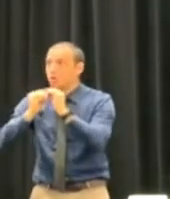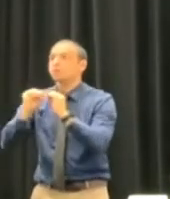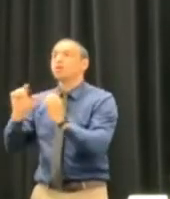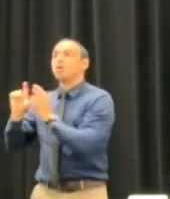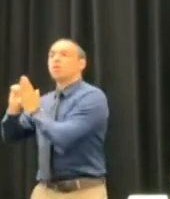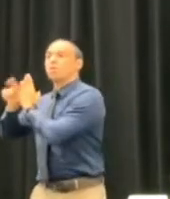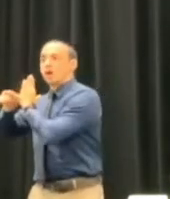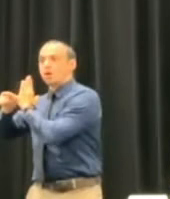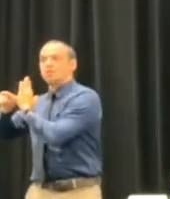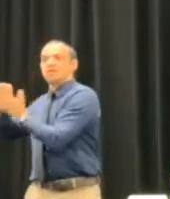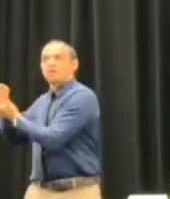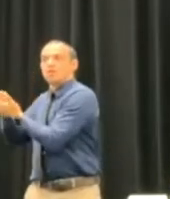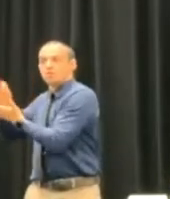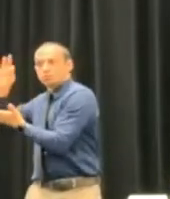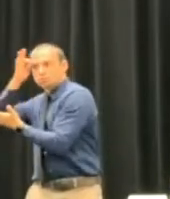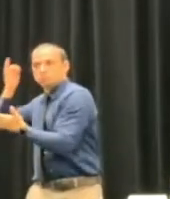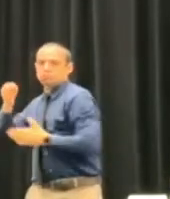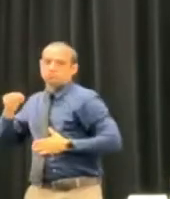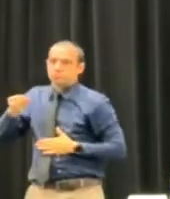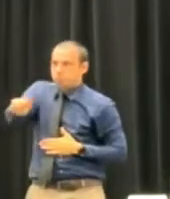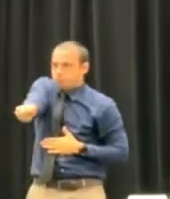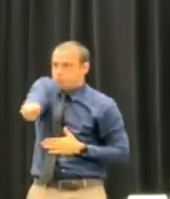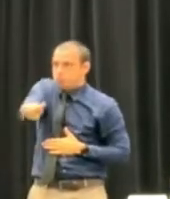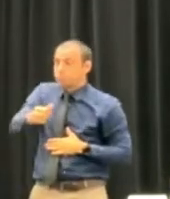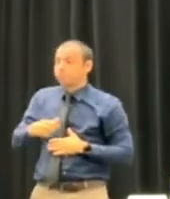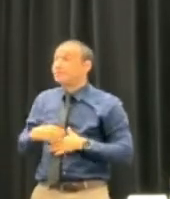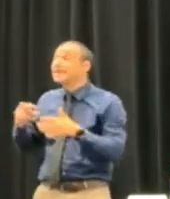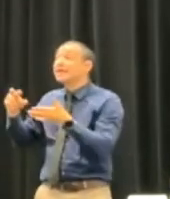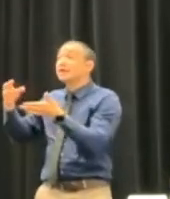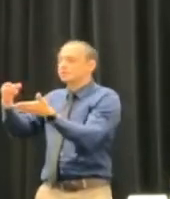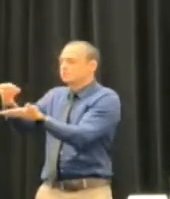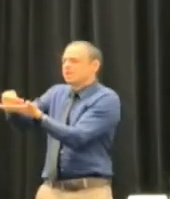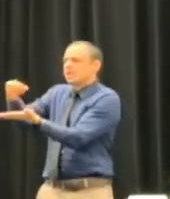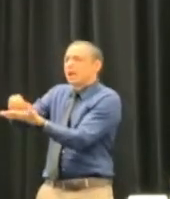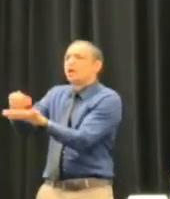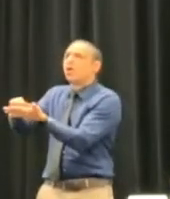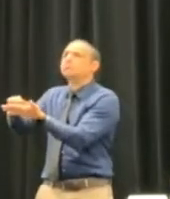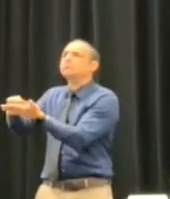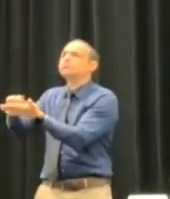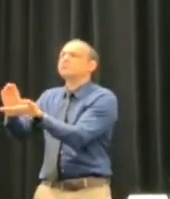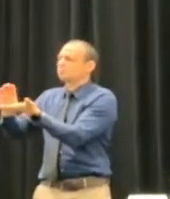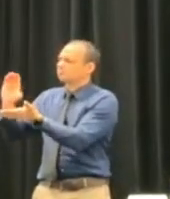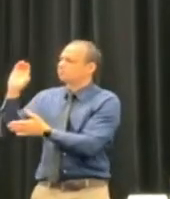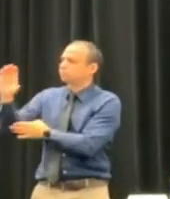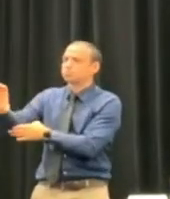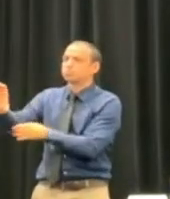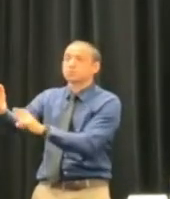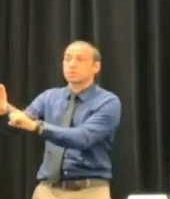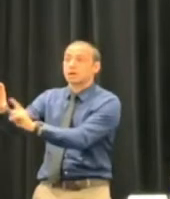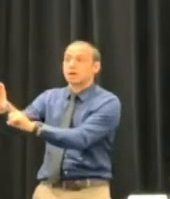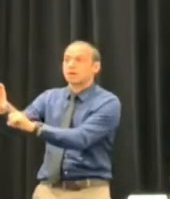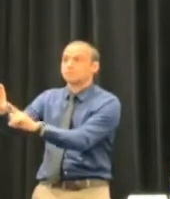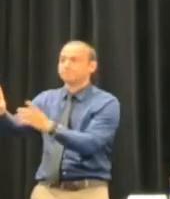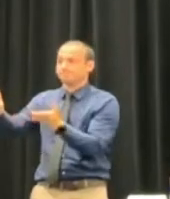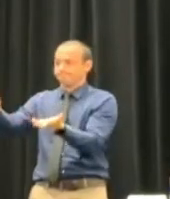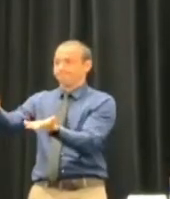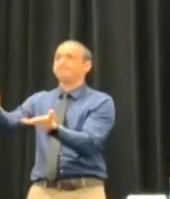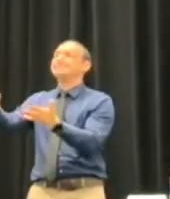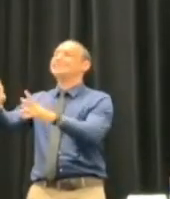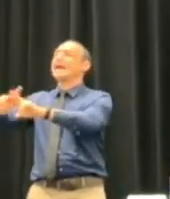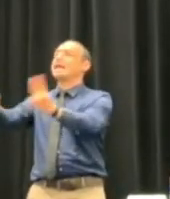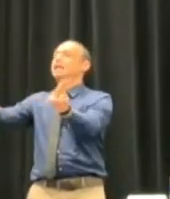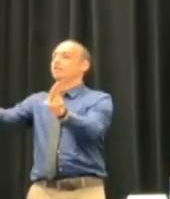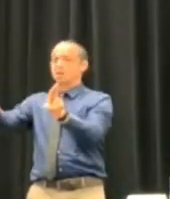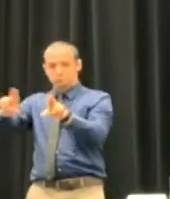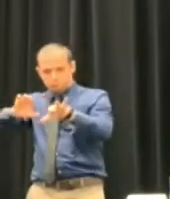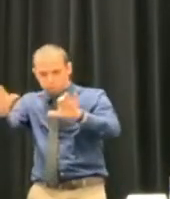excelente noticia porque cuando se habla de dinero obligado aquí está la obra así que parte de lo que hicimos al principio cuando